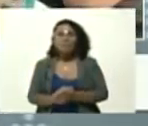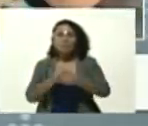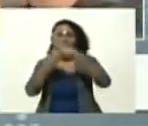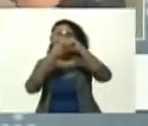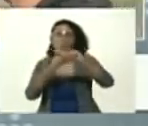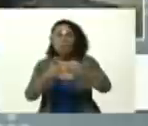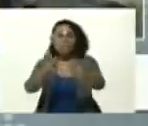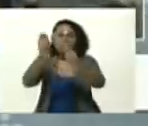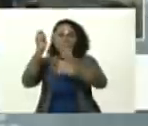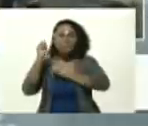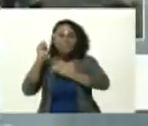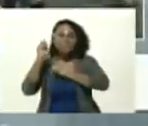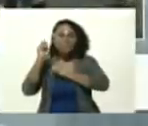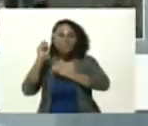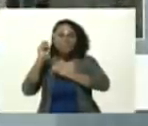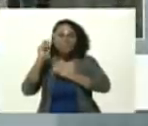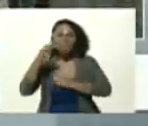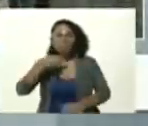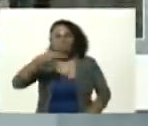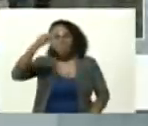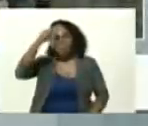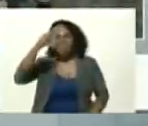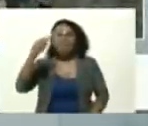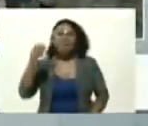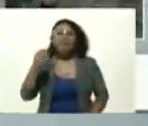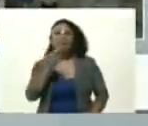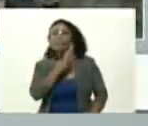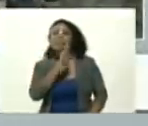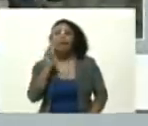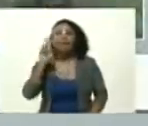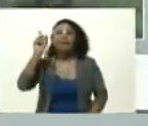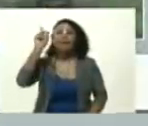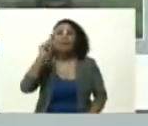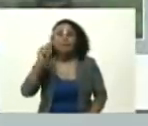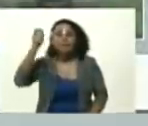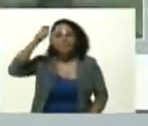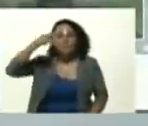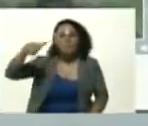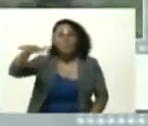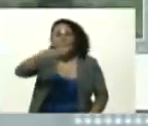Asumámonos como padre y como madre también, de un pueblo,